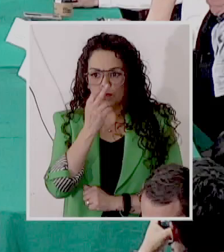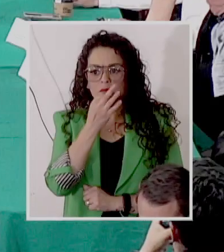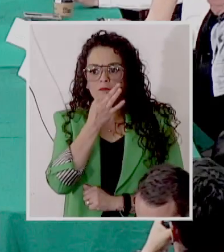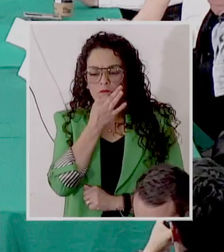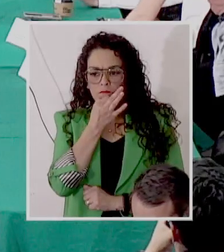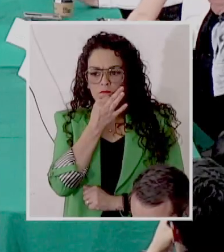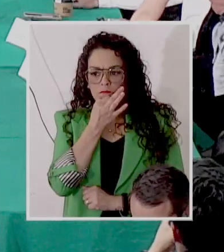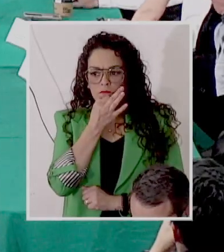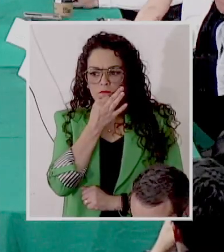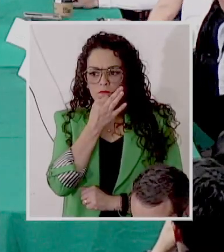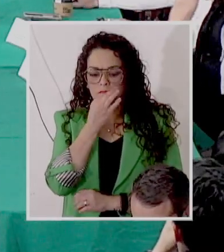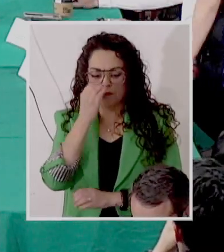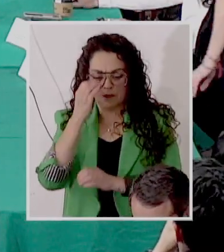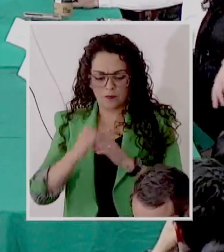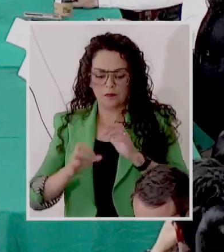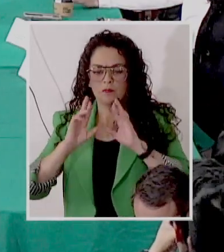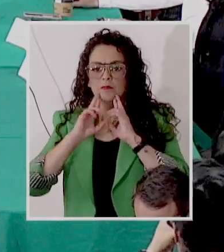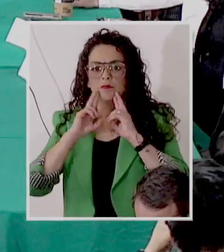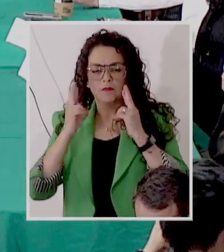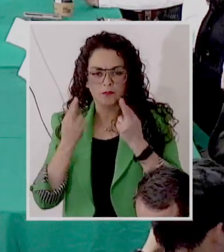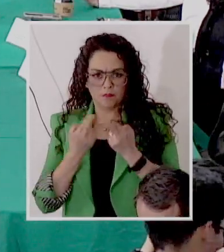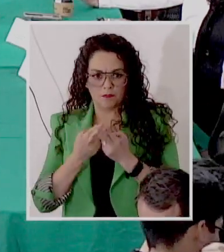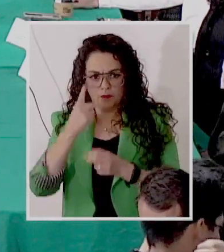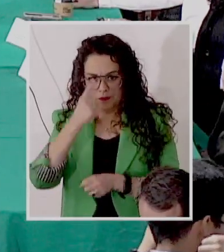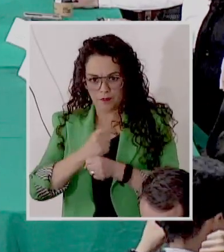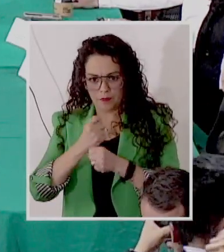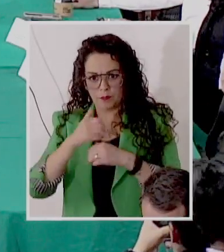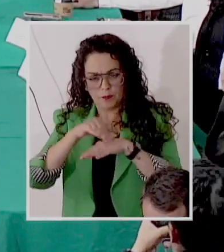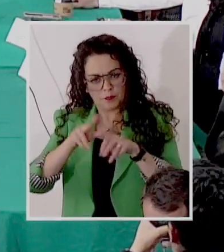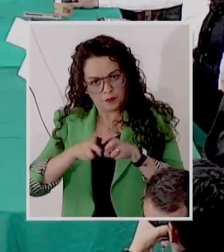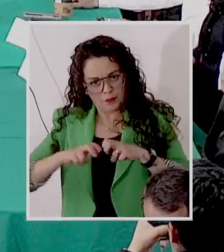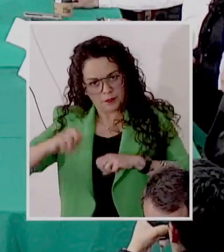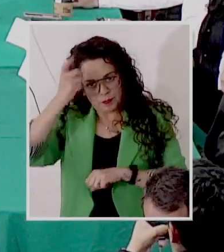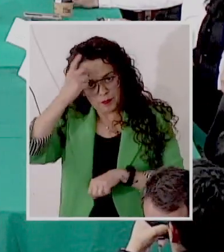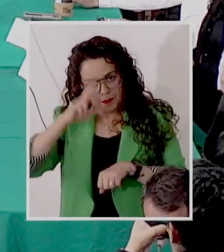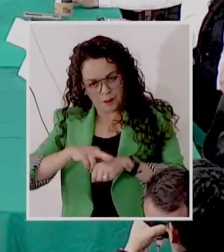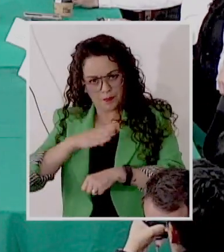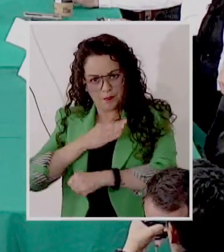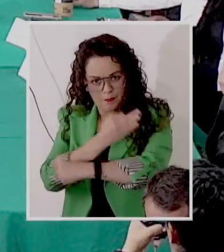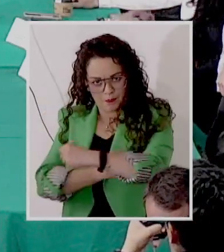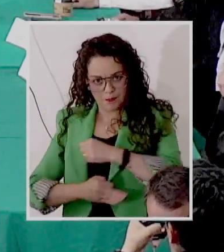48 minutos, se da por concluida la primera sesión de la mesa directiva. Buena tarde.